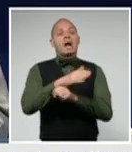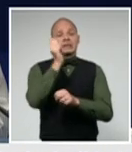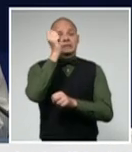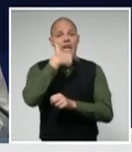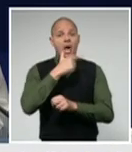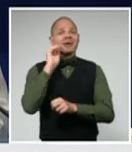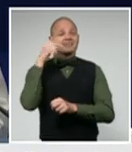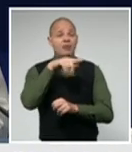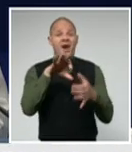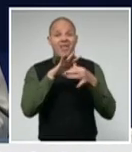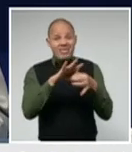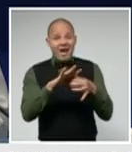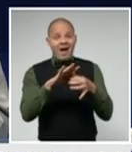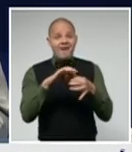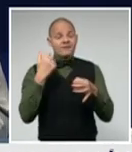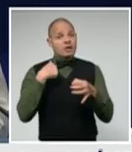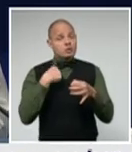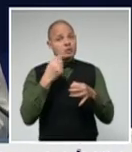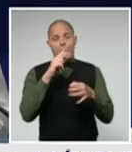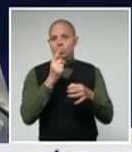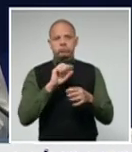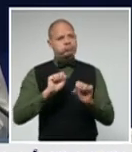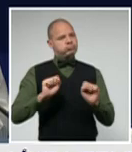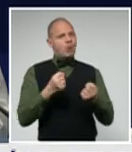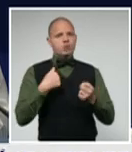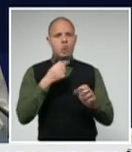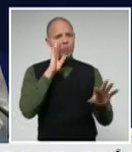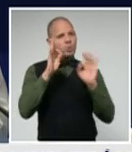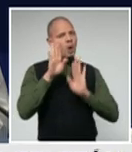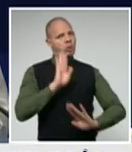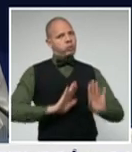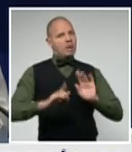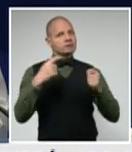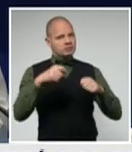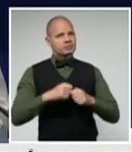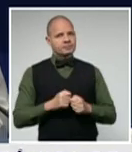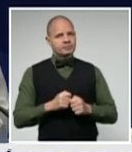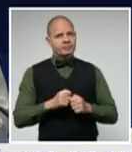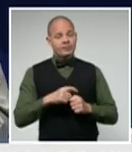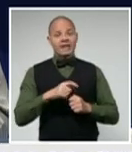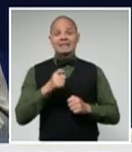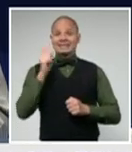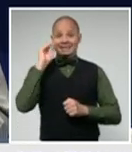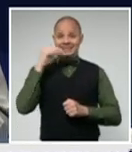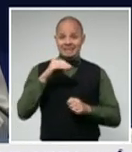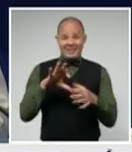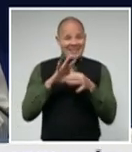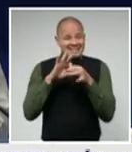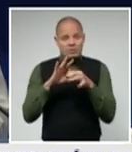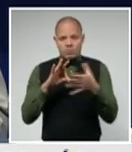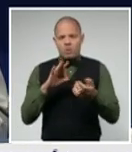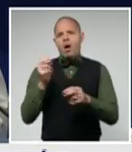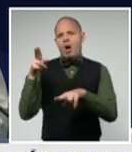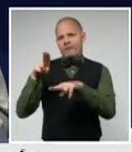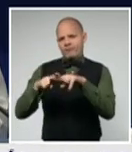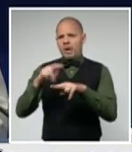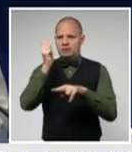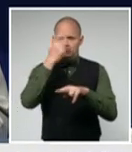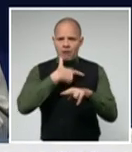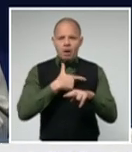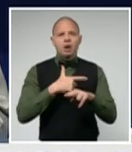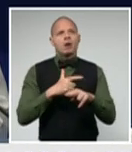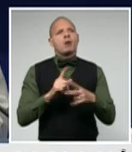de transmisión de la enfermedad, como es en este caso La Habana, que todavía queda, Ciego de Ávila, que todavía